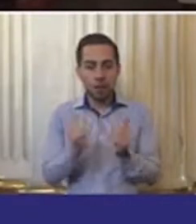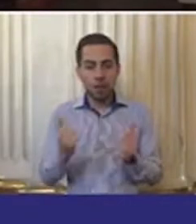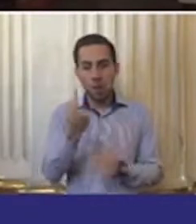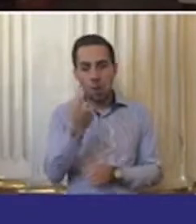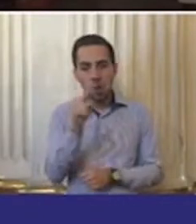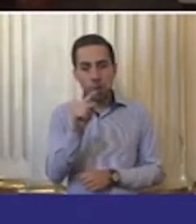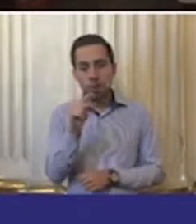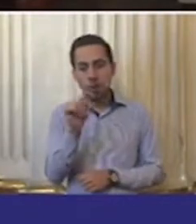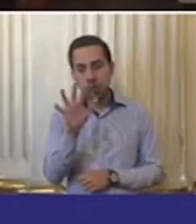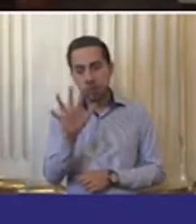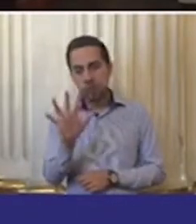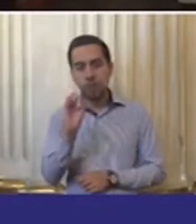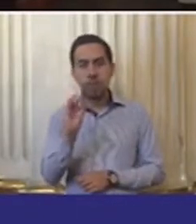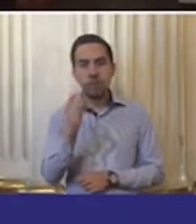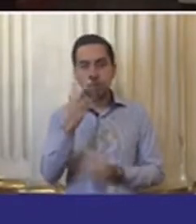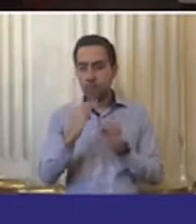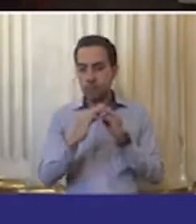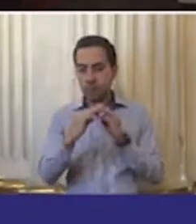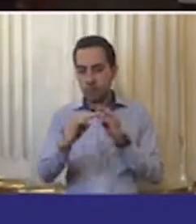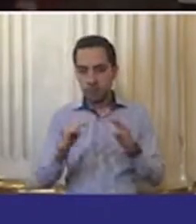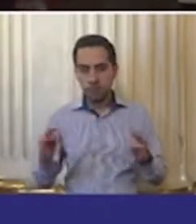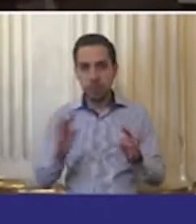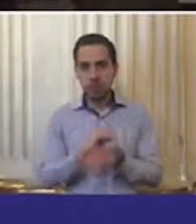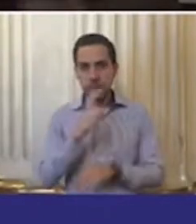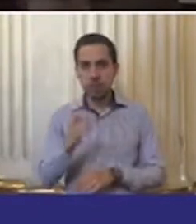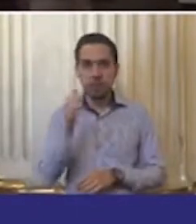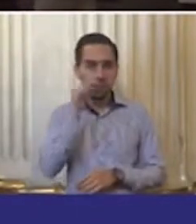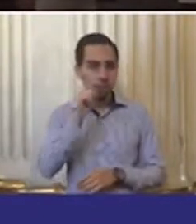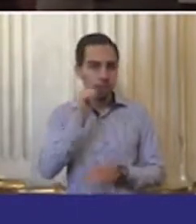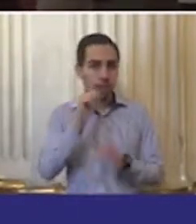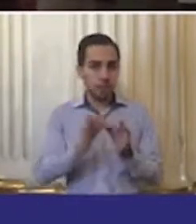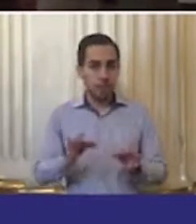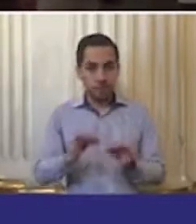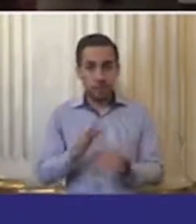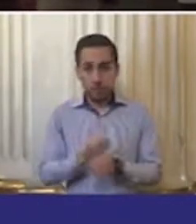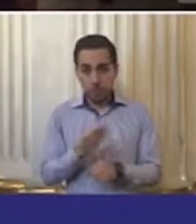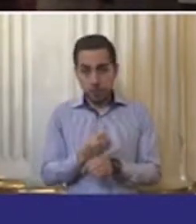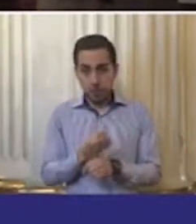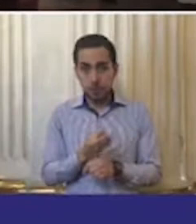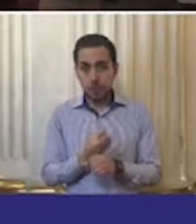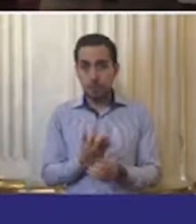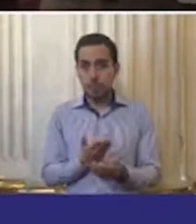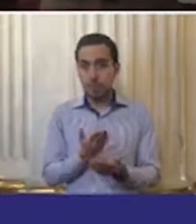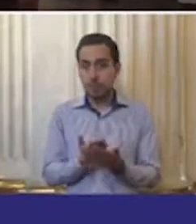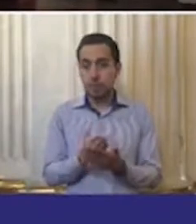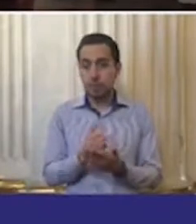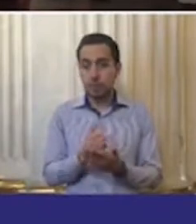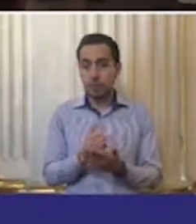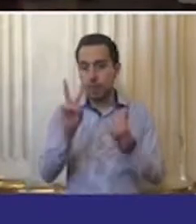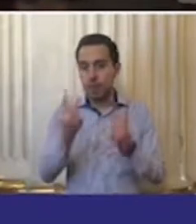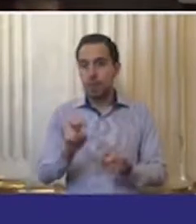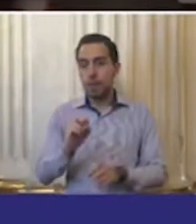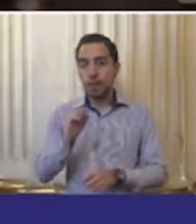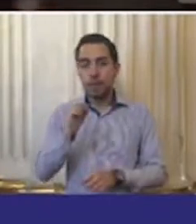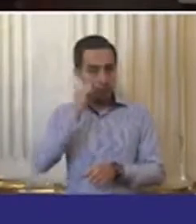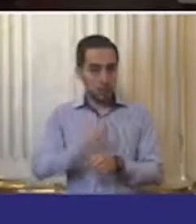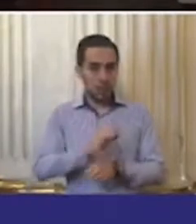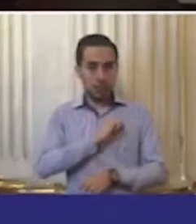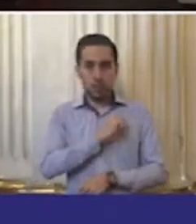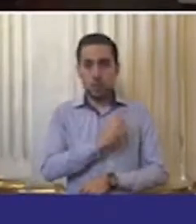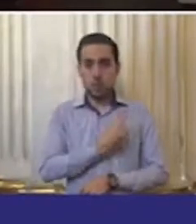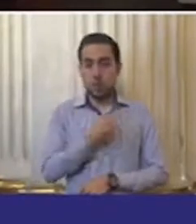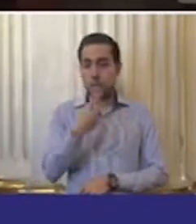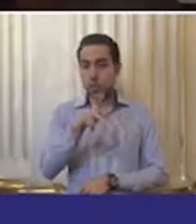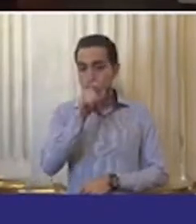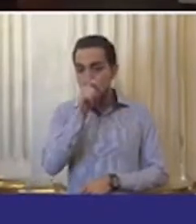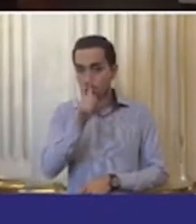a 2 metros entre una y otra es por eso que en esta ocasión la mesa de salud la secretaría de salud jalisco